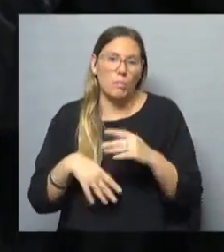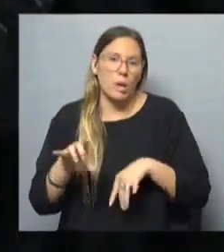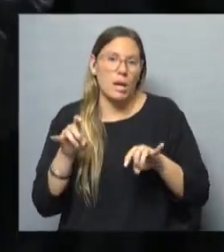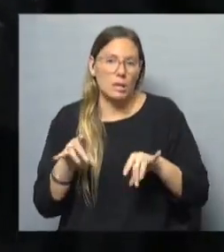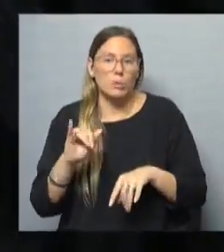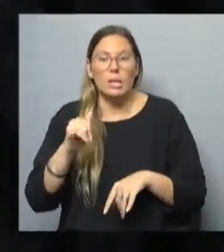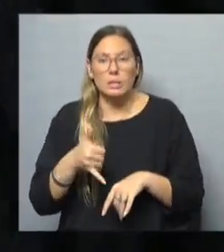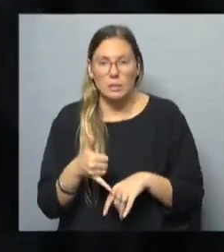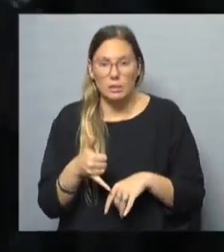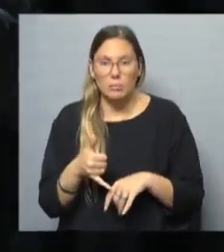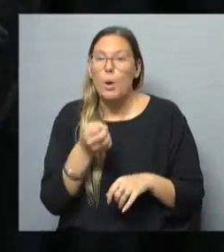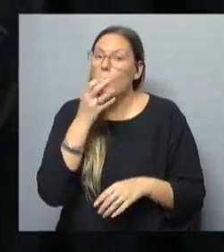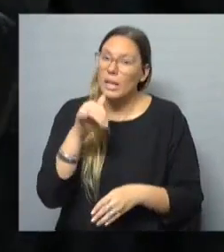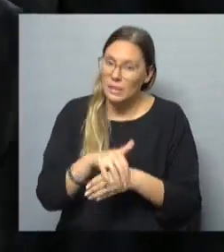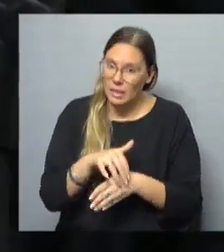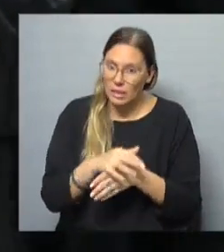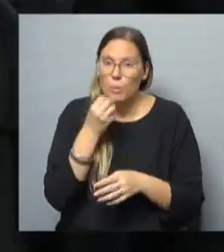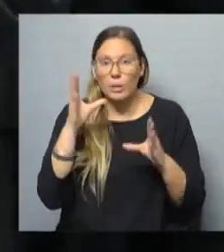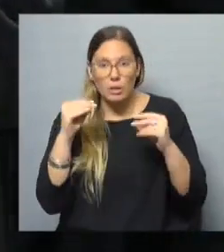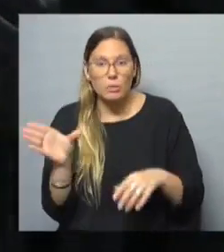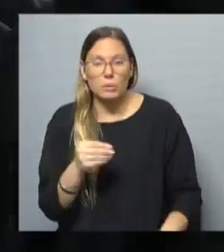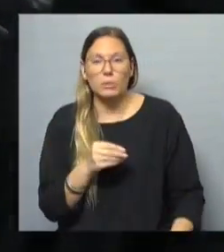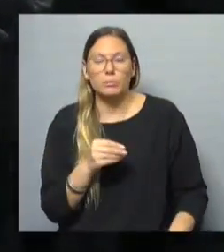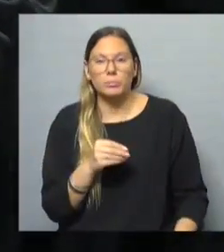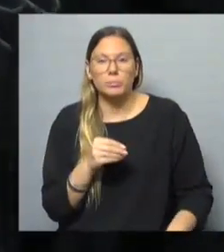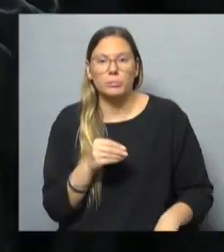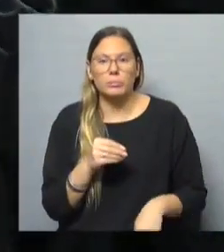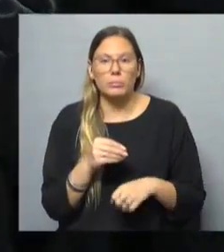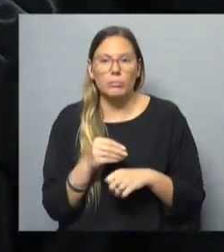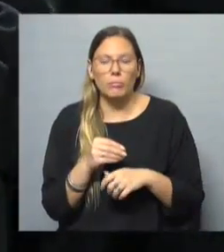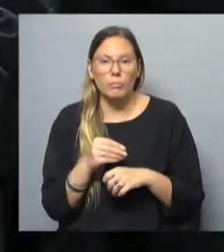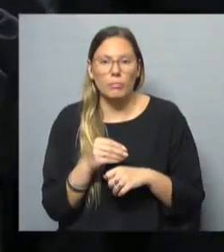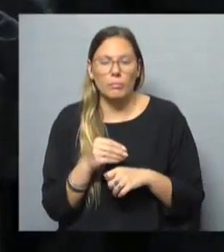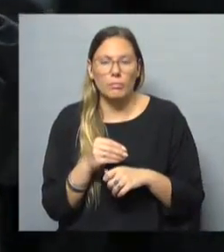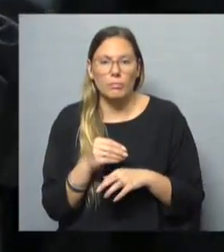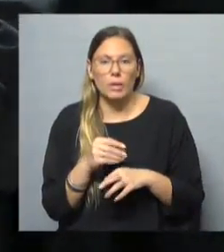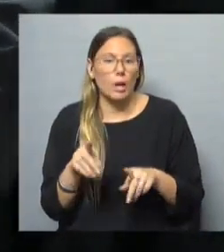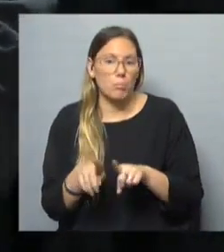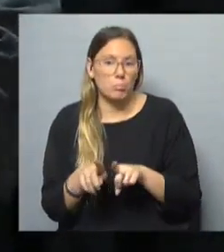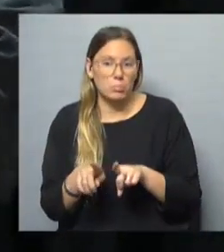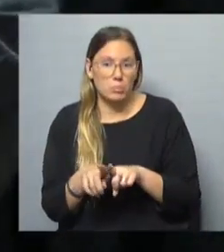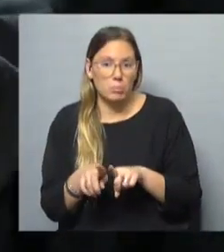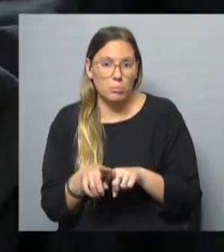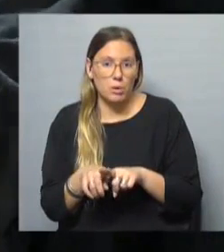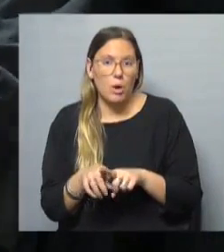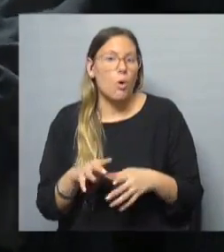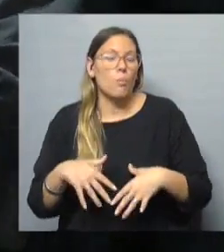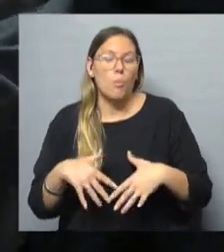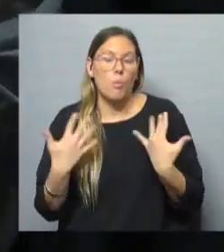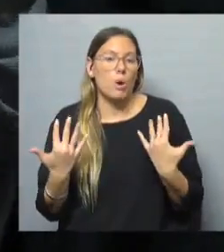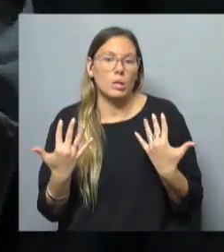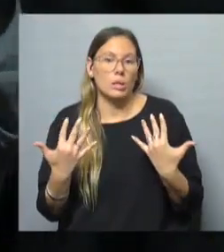sí, lo que tiene también, buenas tardes, buenas noches para todos y todas. Lo que tiene sí es que, al igual que cualquier disciplina,